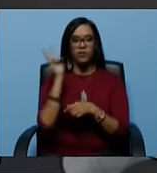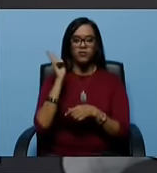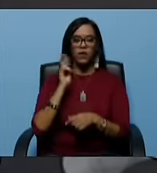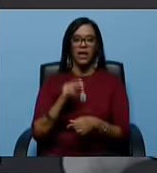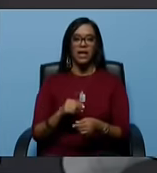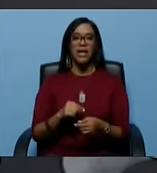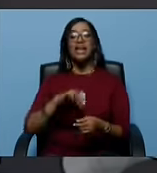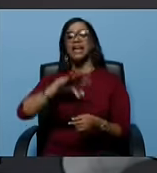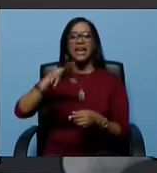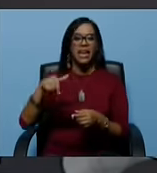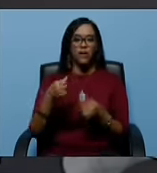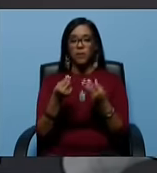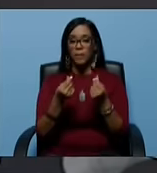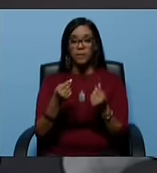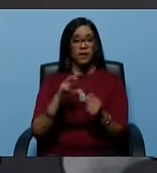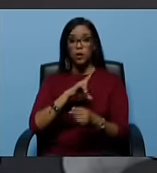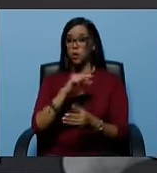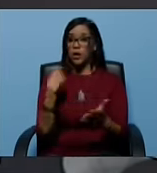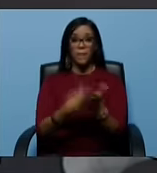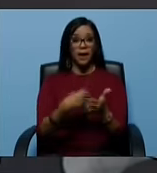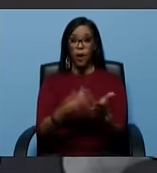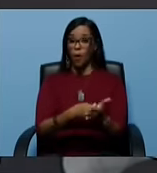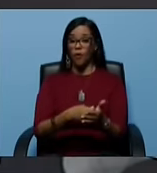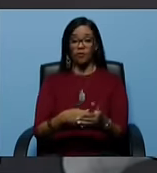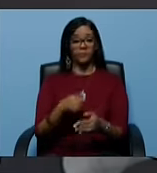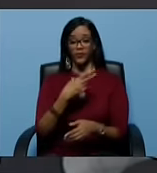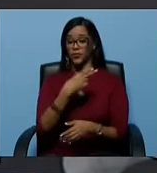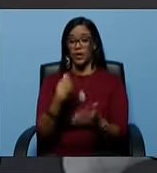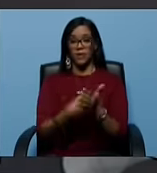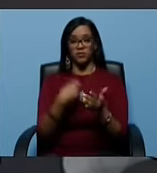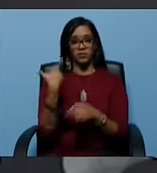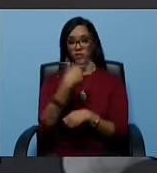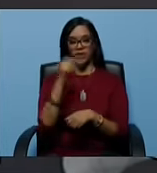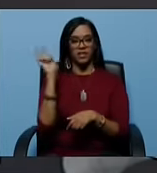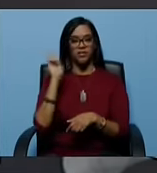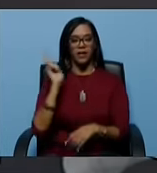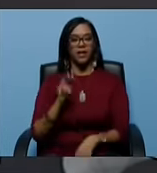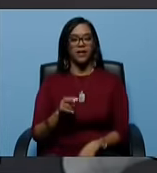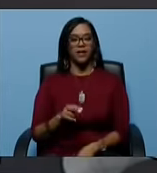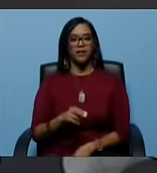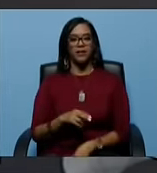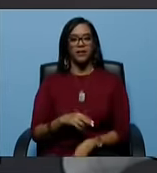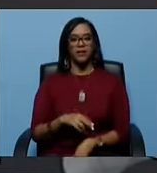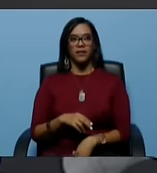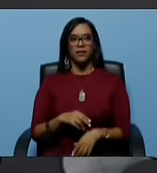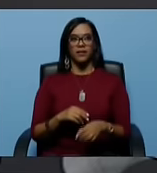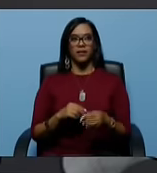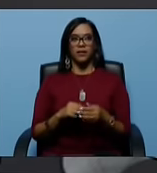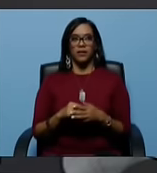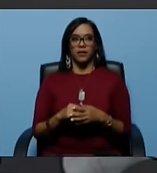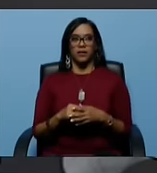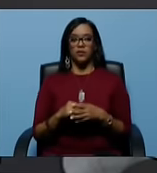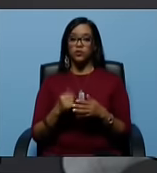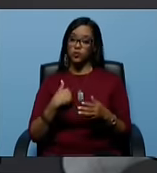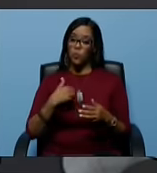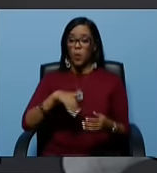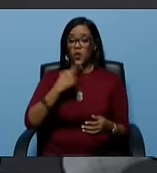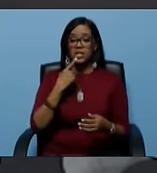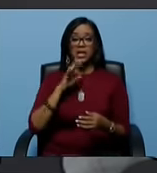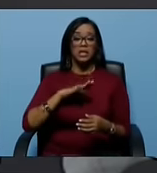Y le robó la plata y no le pagó. No le pagó, se fue de Venezuela. Yo le puedo decir que está en Colombia.